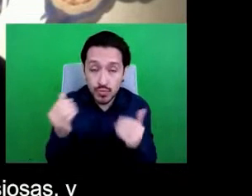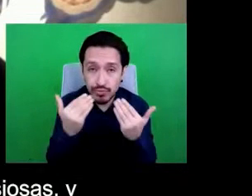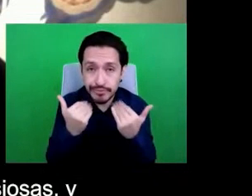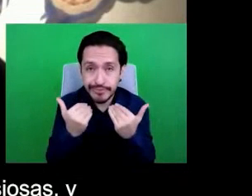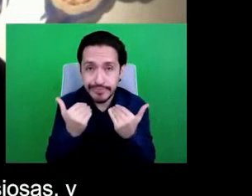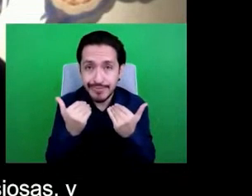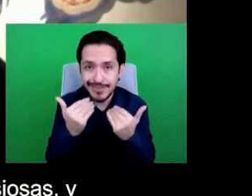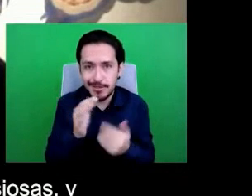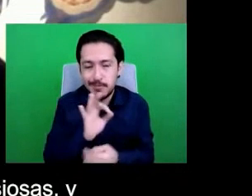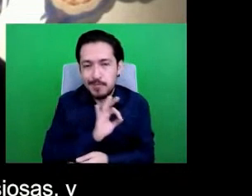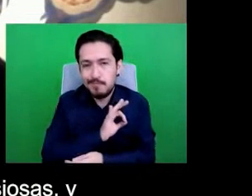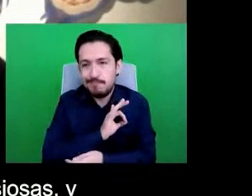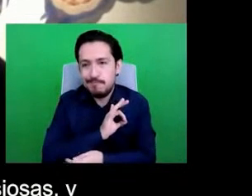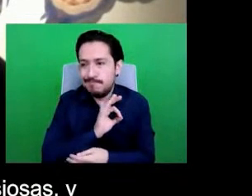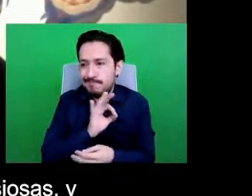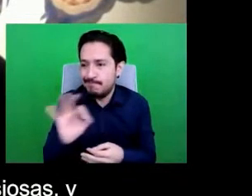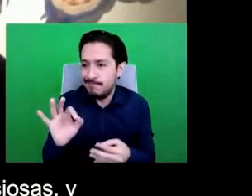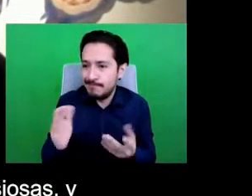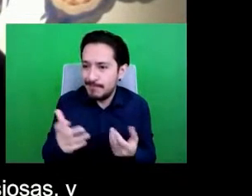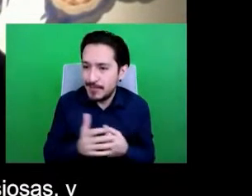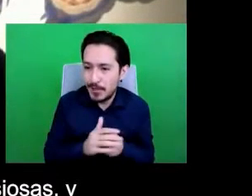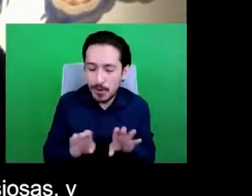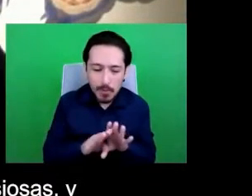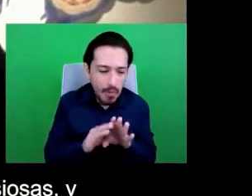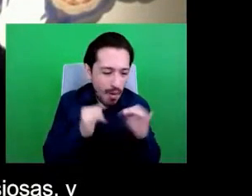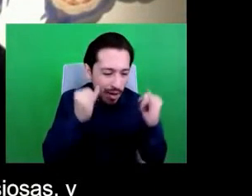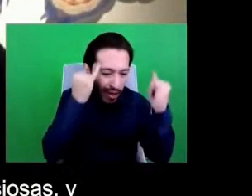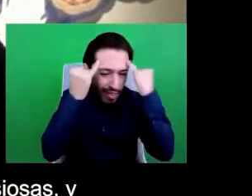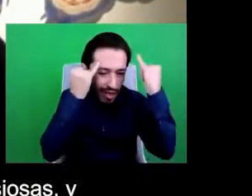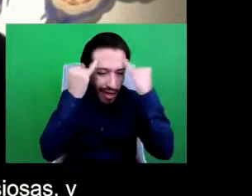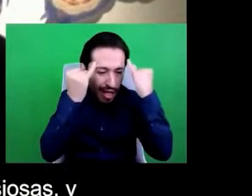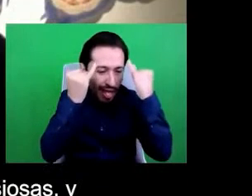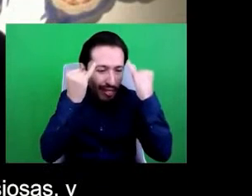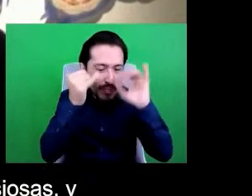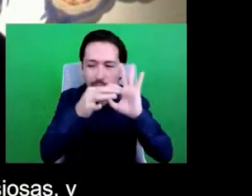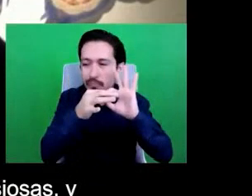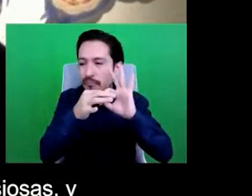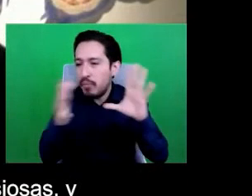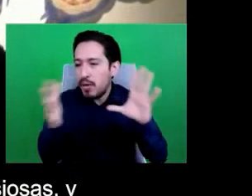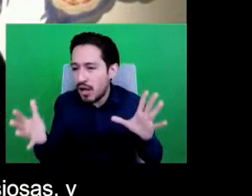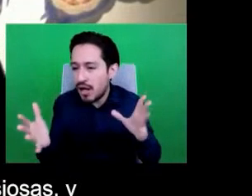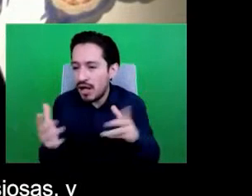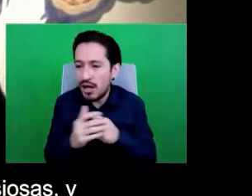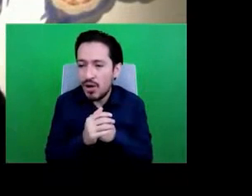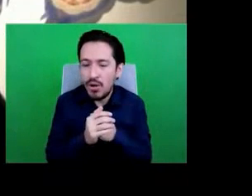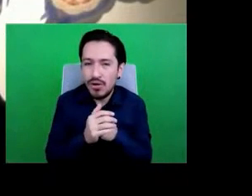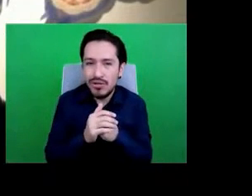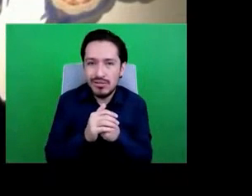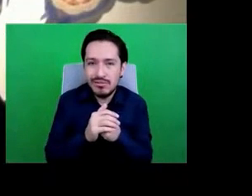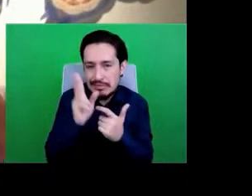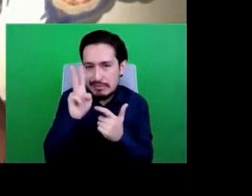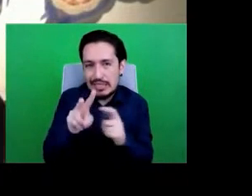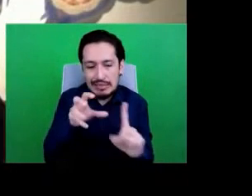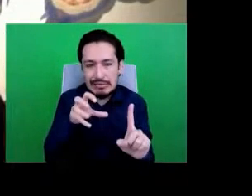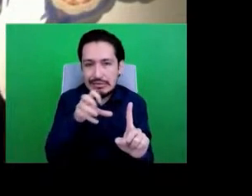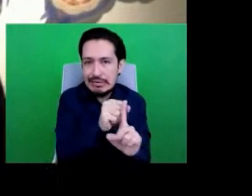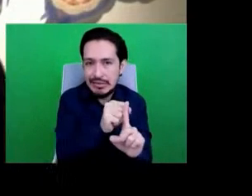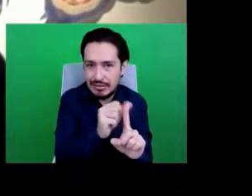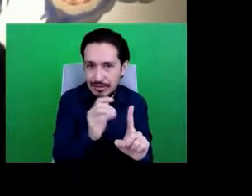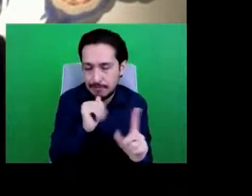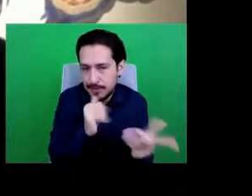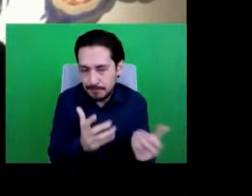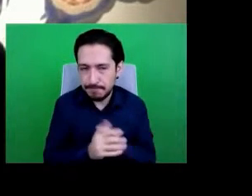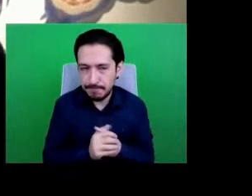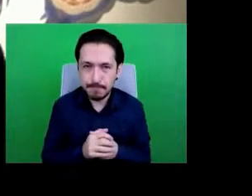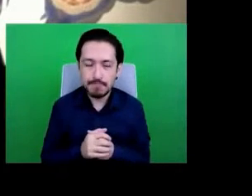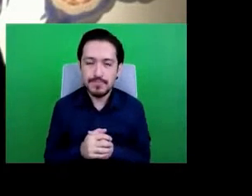en una serie de ideas imprácticas y fantasiosas y expectativas poco realistas.